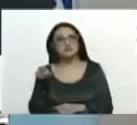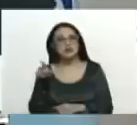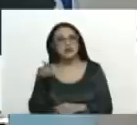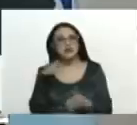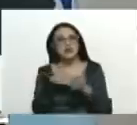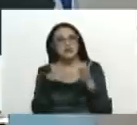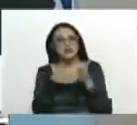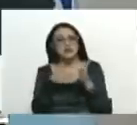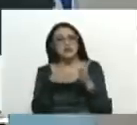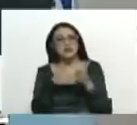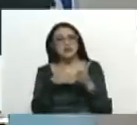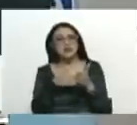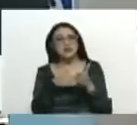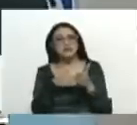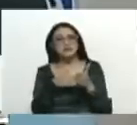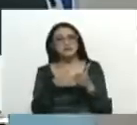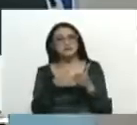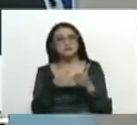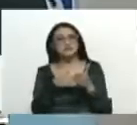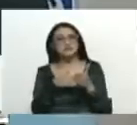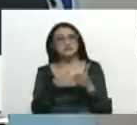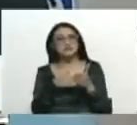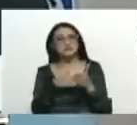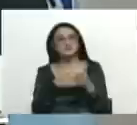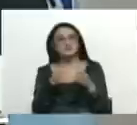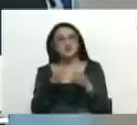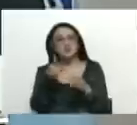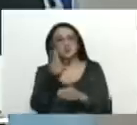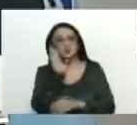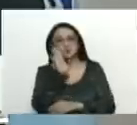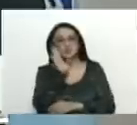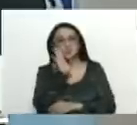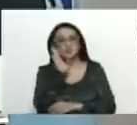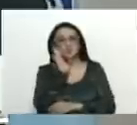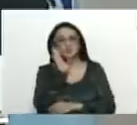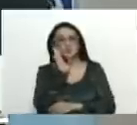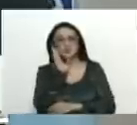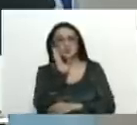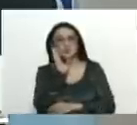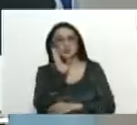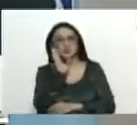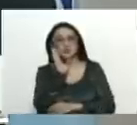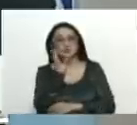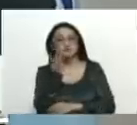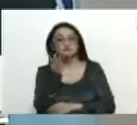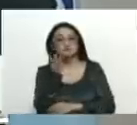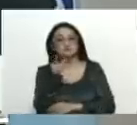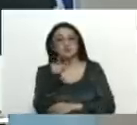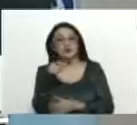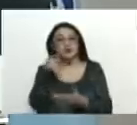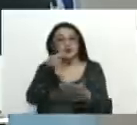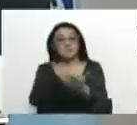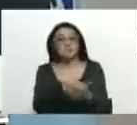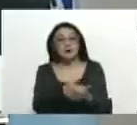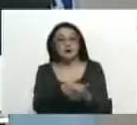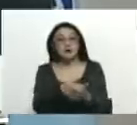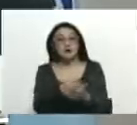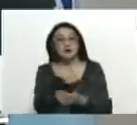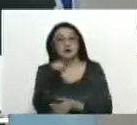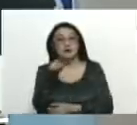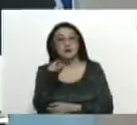instigador a tramas de sobornos de corrupción para que esto le paga le pagasen a